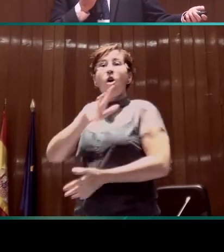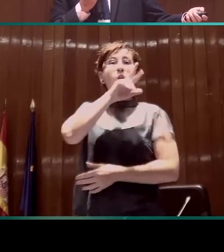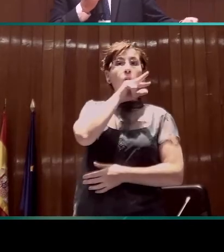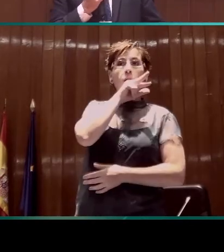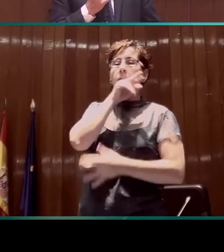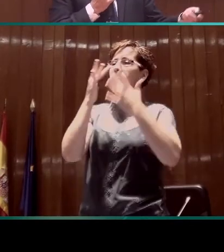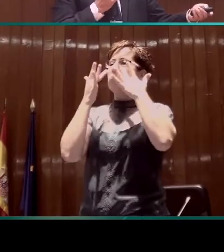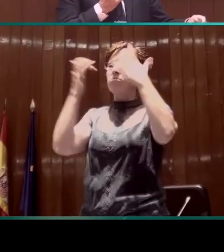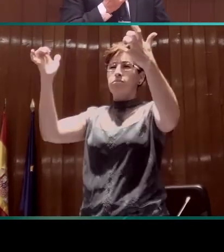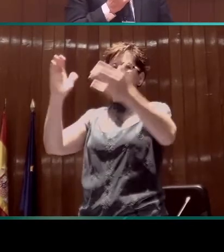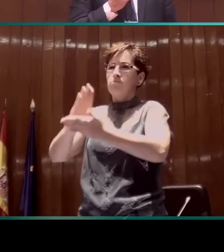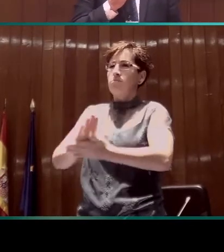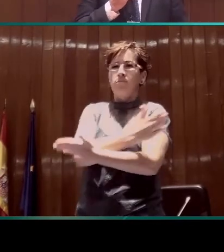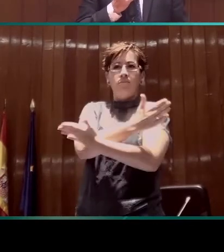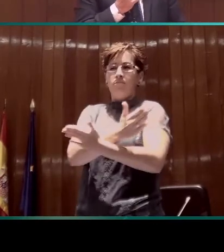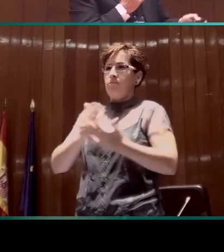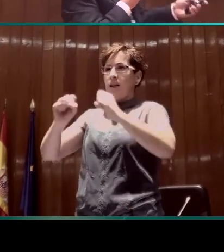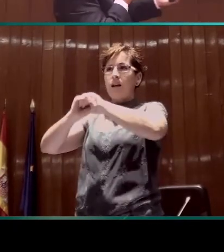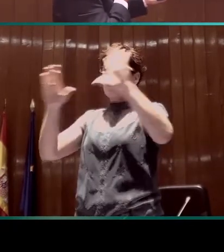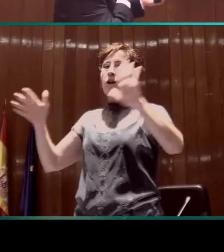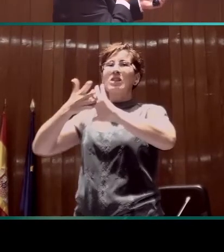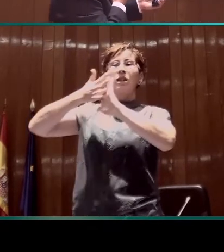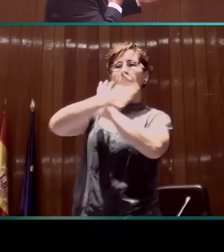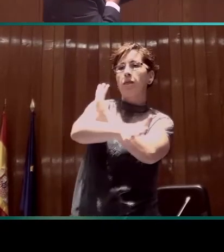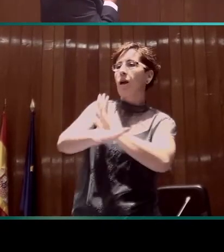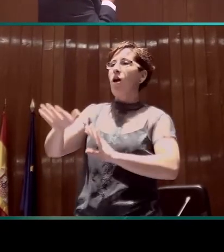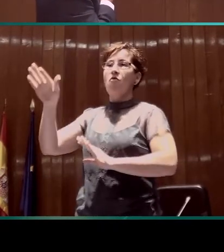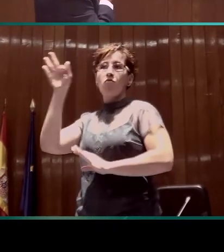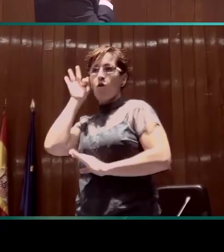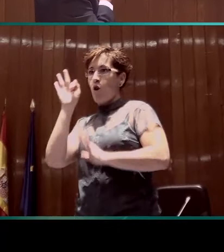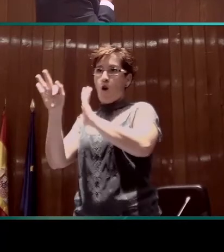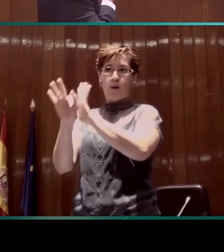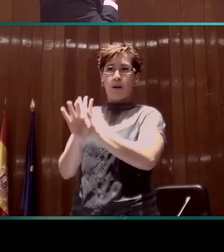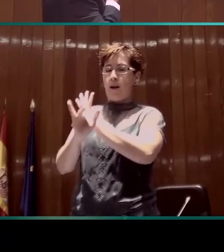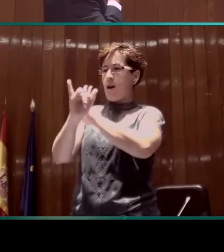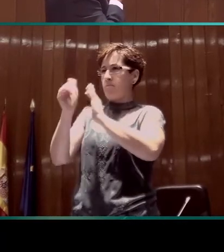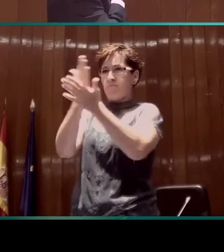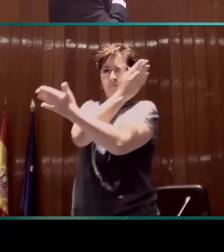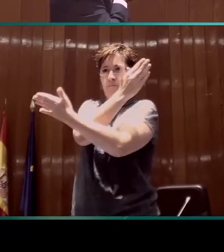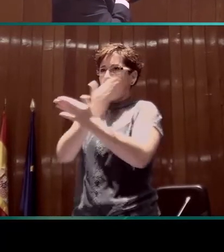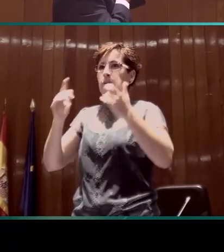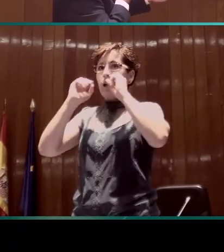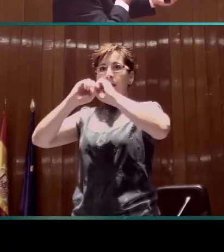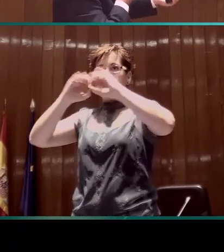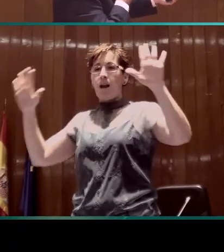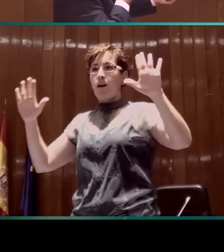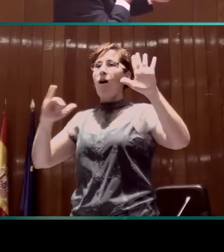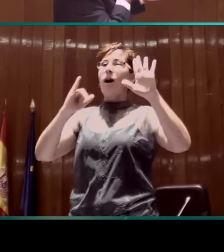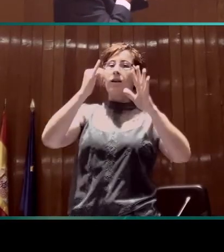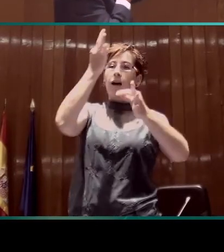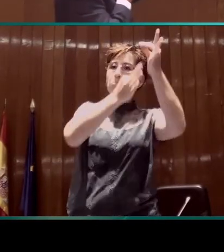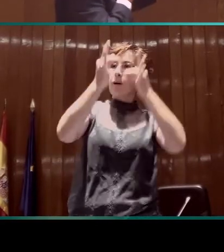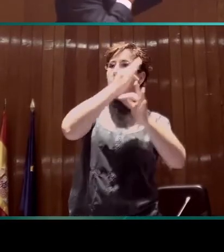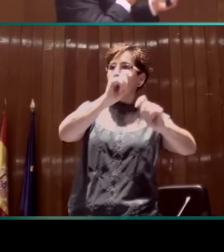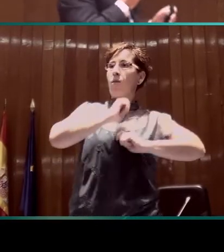claramente esa distinción semántica y fonología. Fíjense que aquí tenemos efectos inhibidores y aquí tenemos efectos